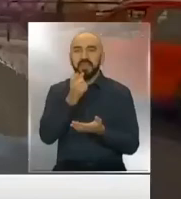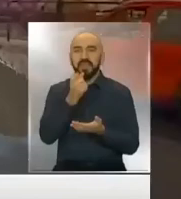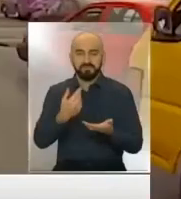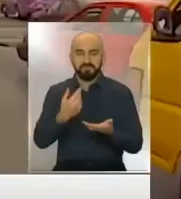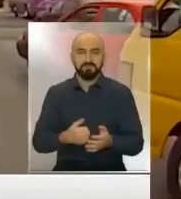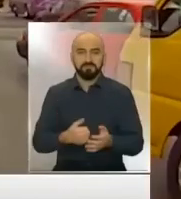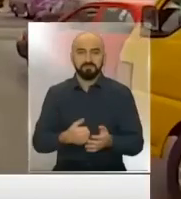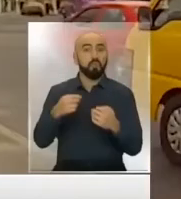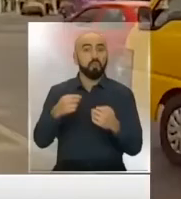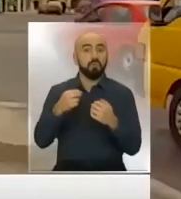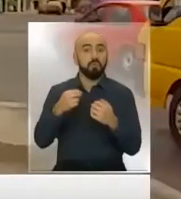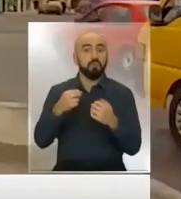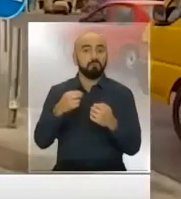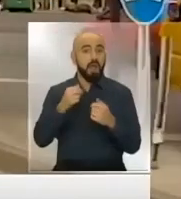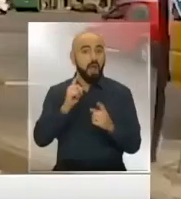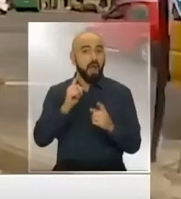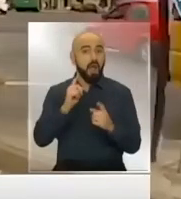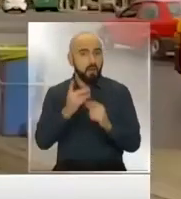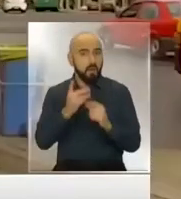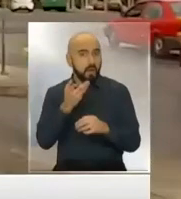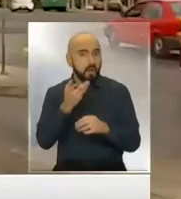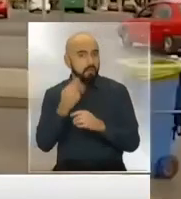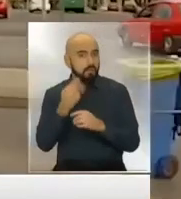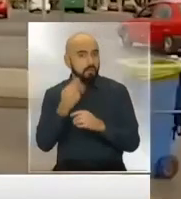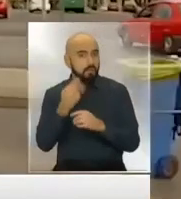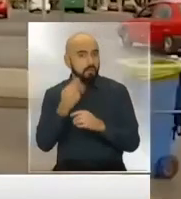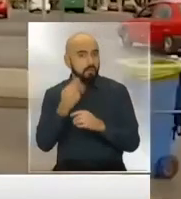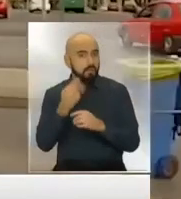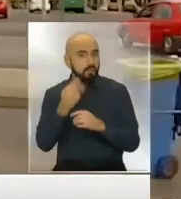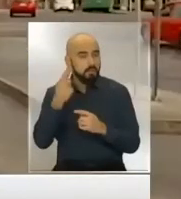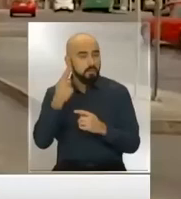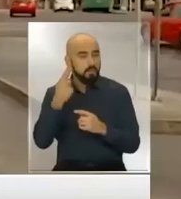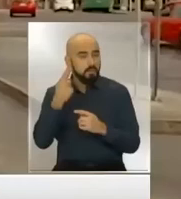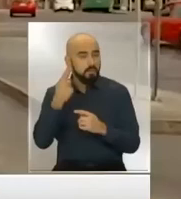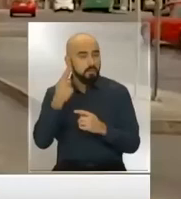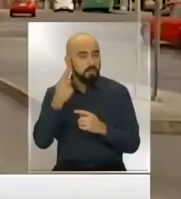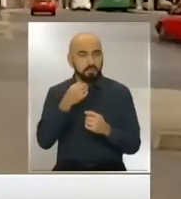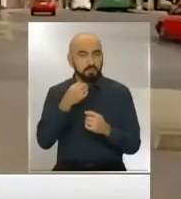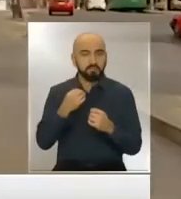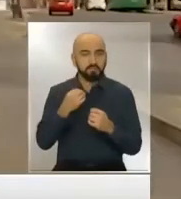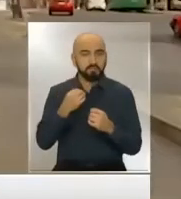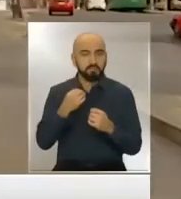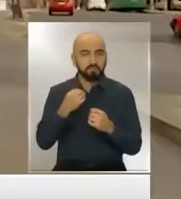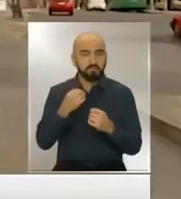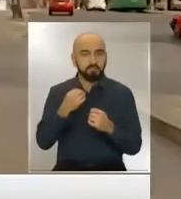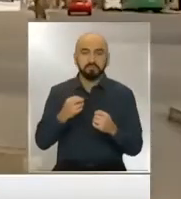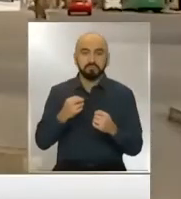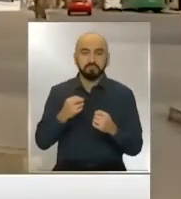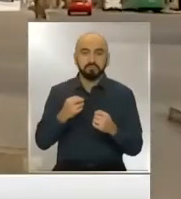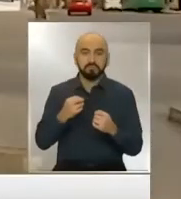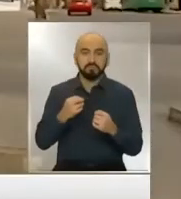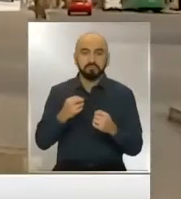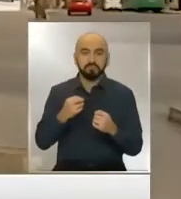algo? Éxtasis a 10 lucas. ¿Nos podemos juntar? Dame un lugar y voy.